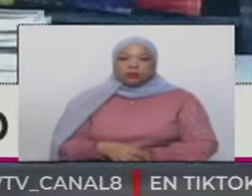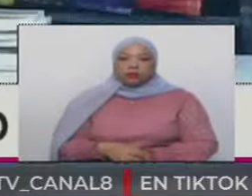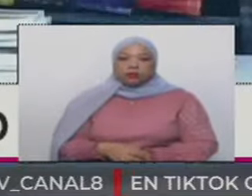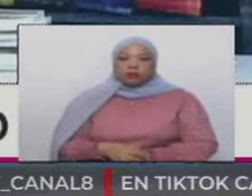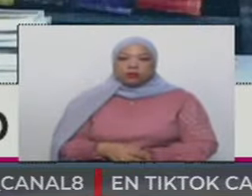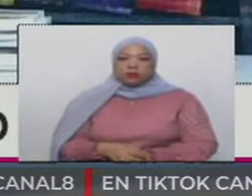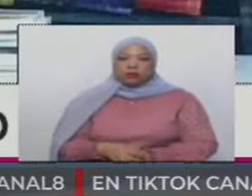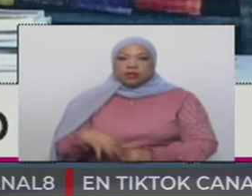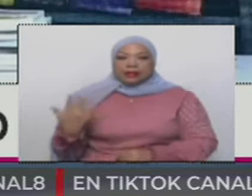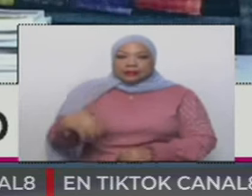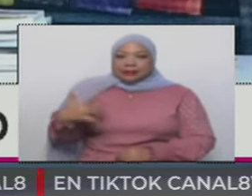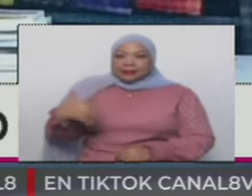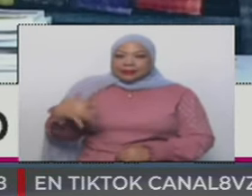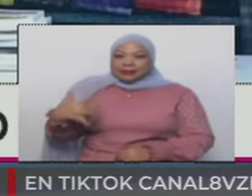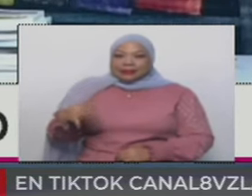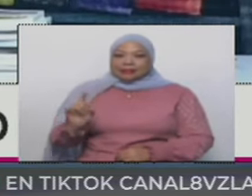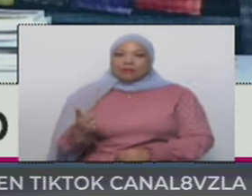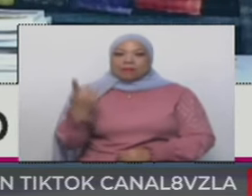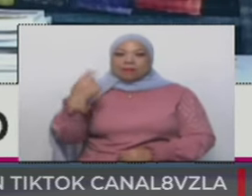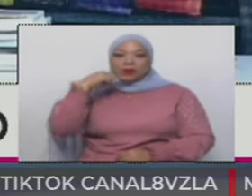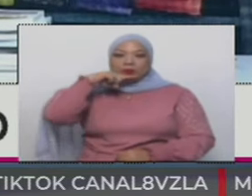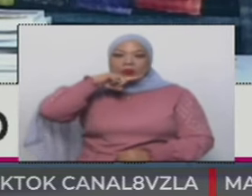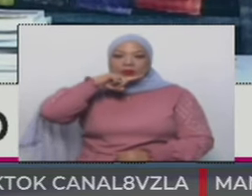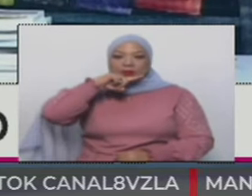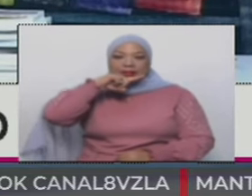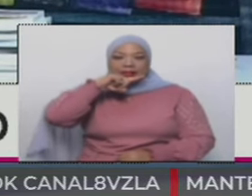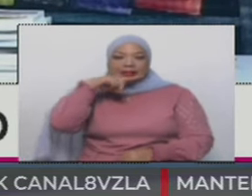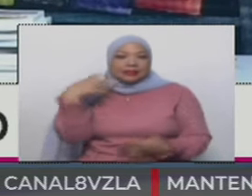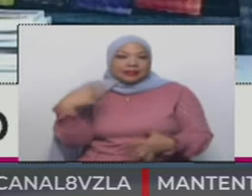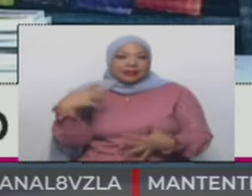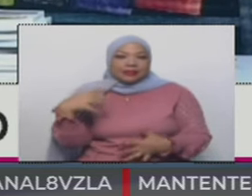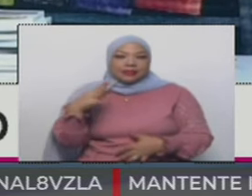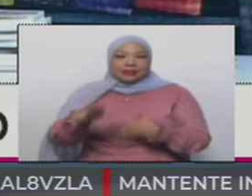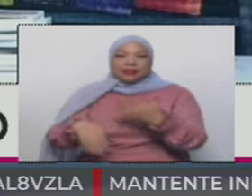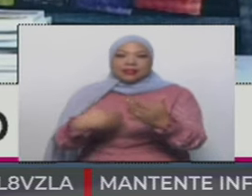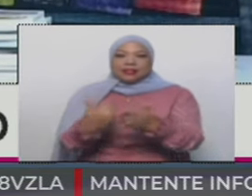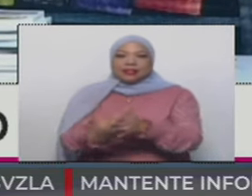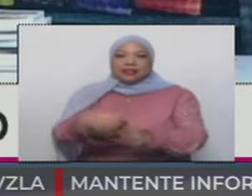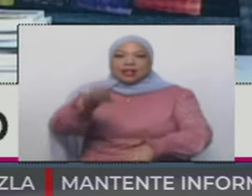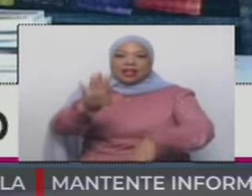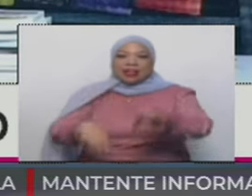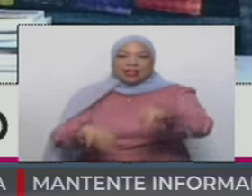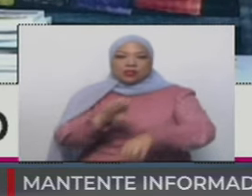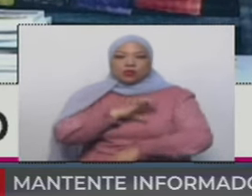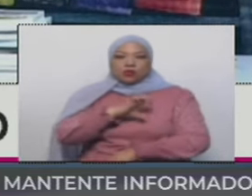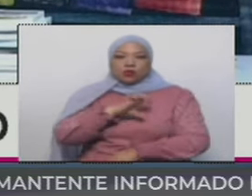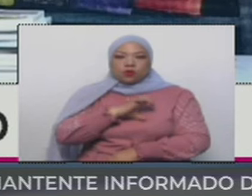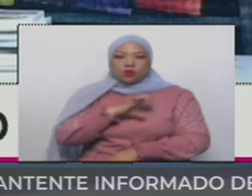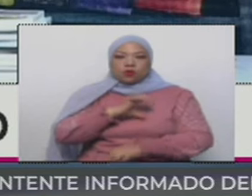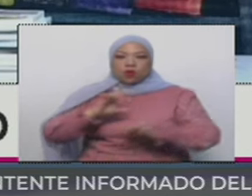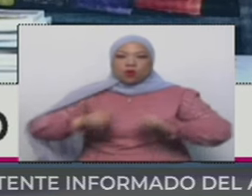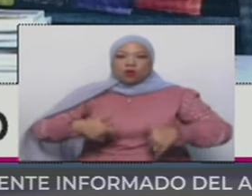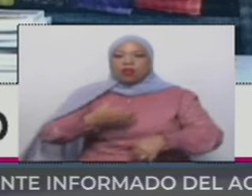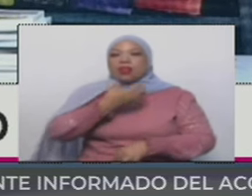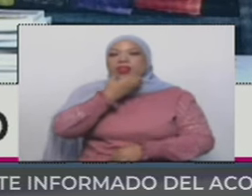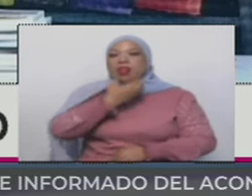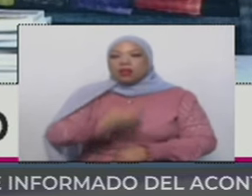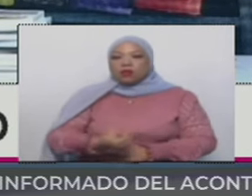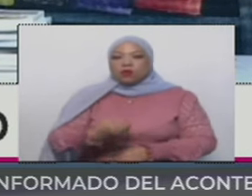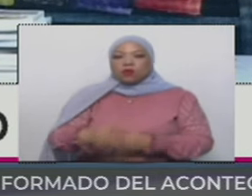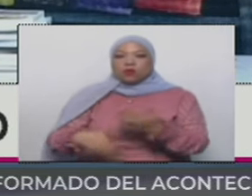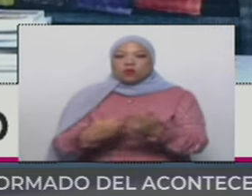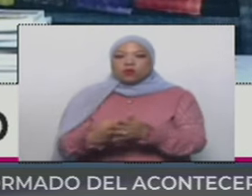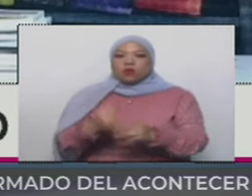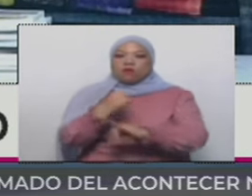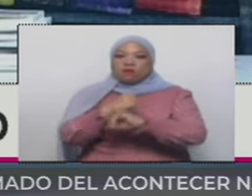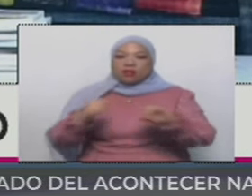ay, mañana, 1 de octubre, hasta el 15 de enero, arrancan las Navidades, fin